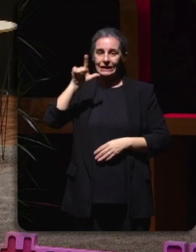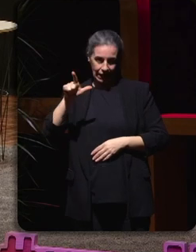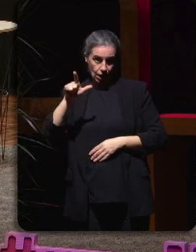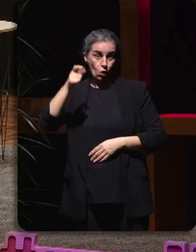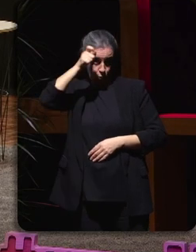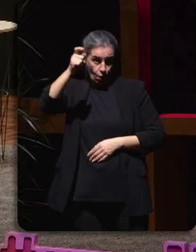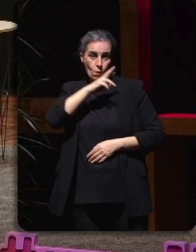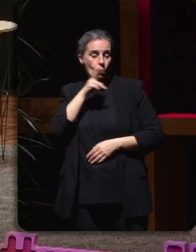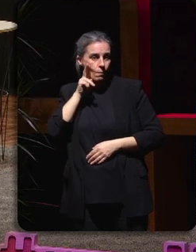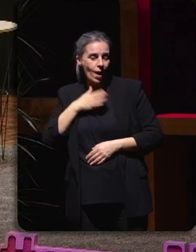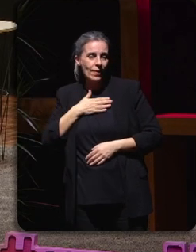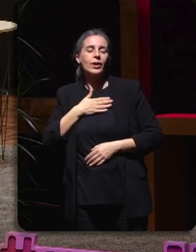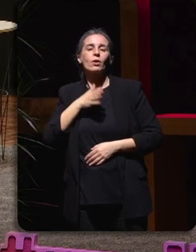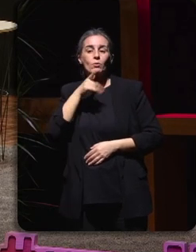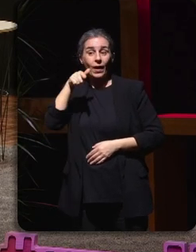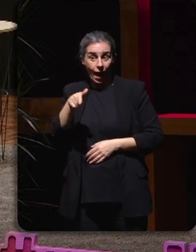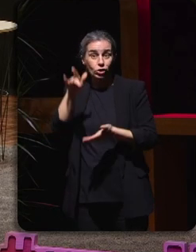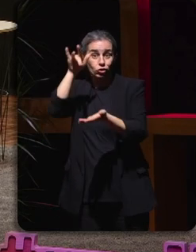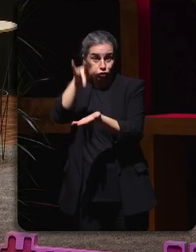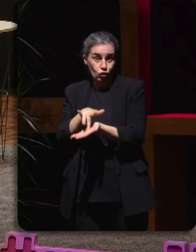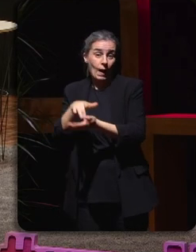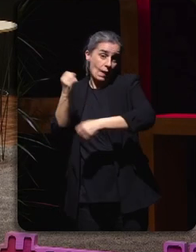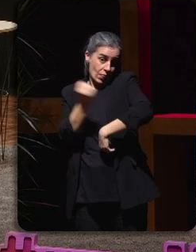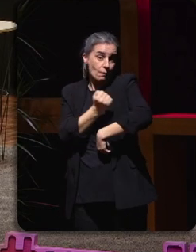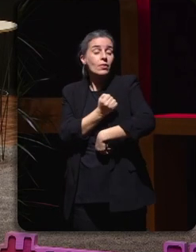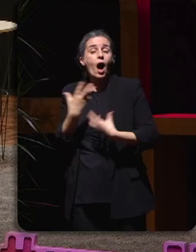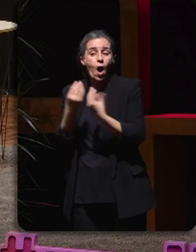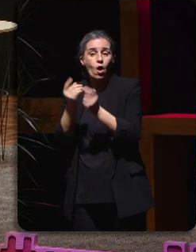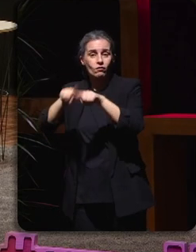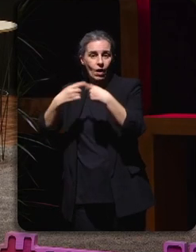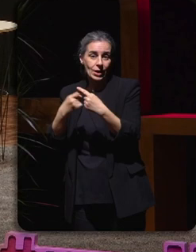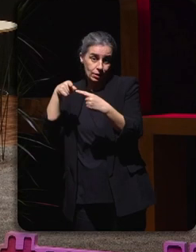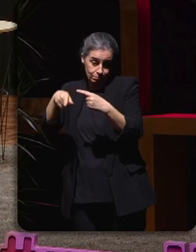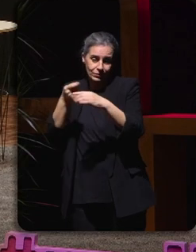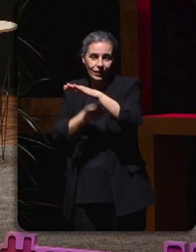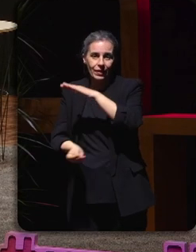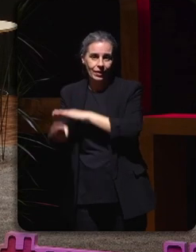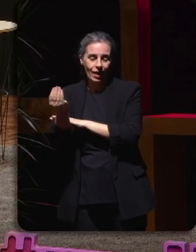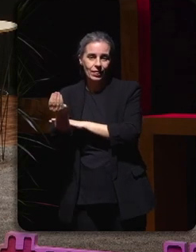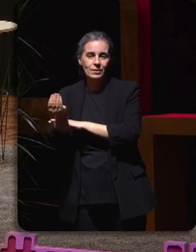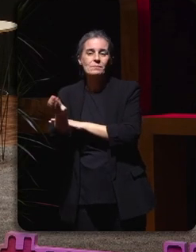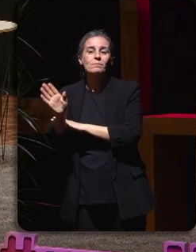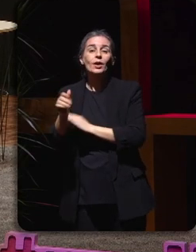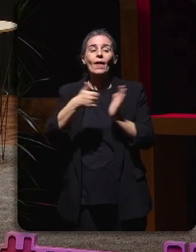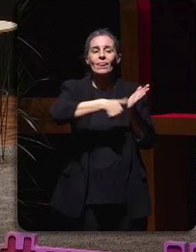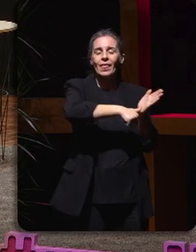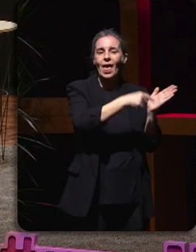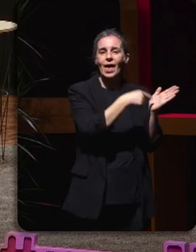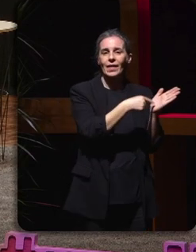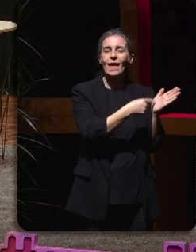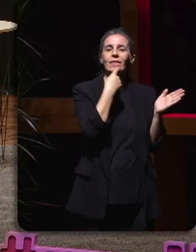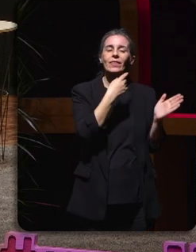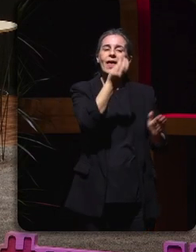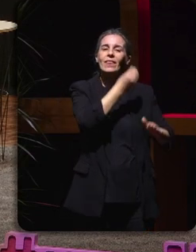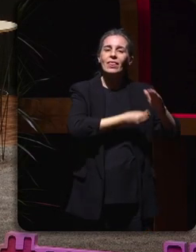estaban pasando la Navidad y con la familia y yo pues nací allí pero mi carnet de identidad pone